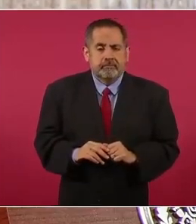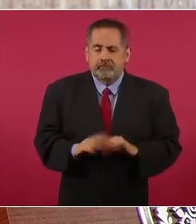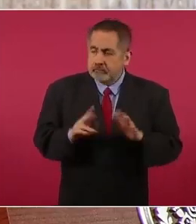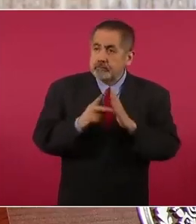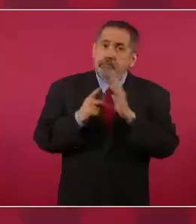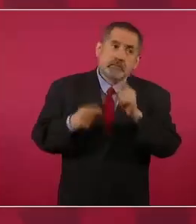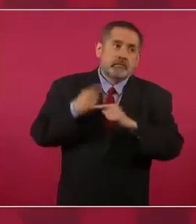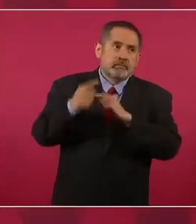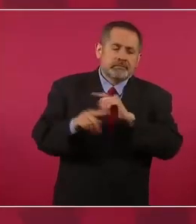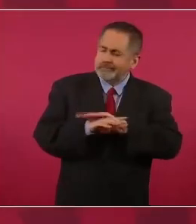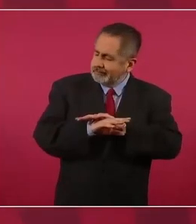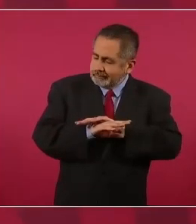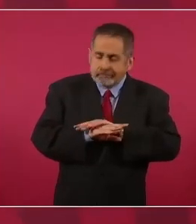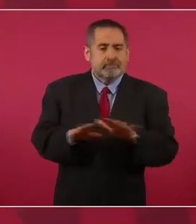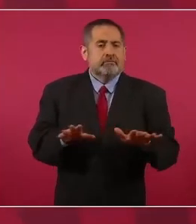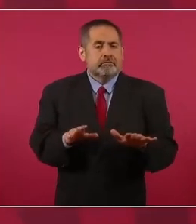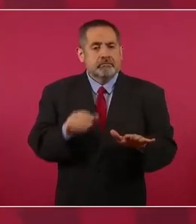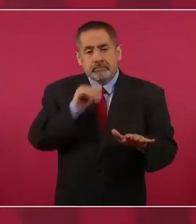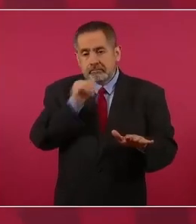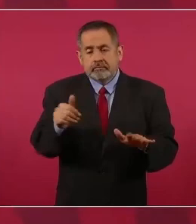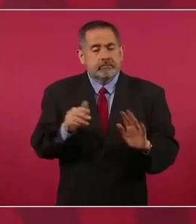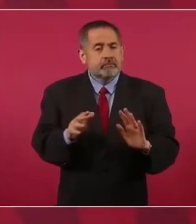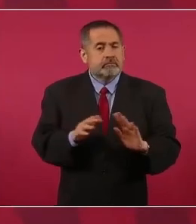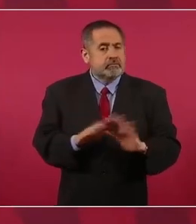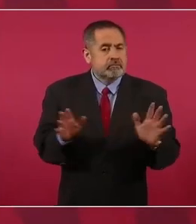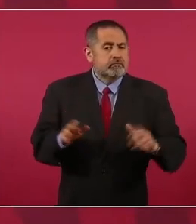se vuelva a